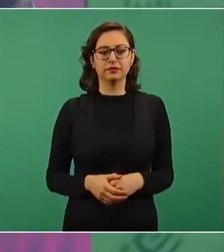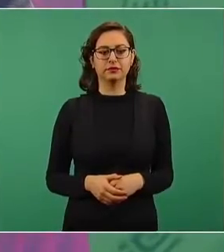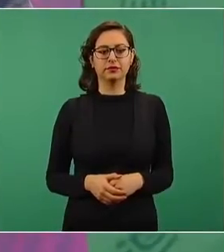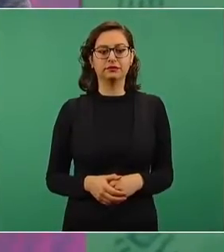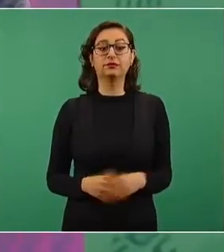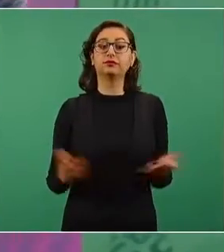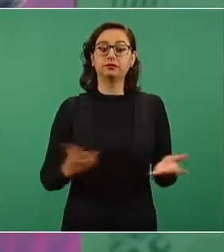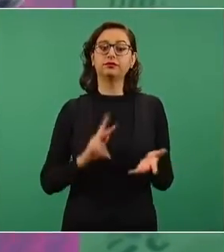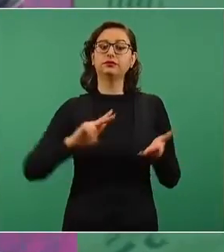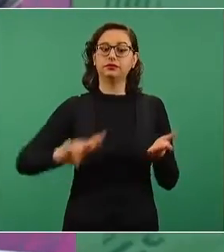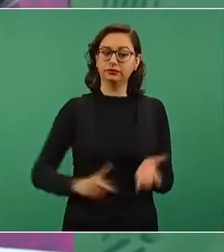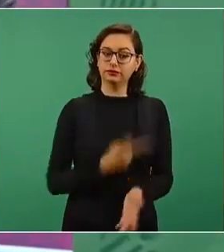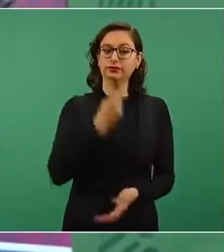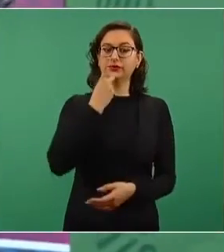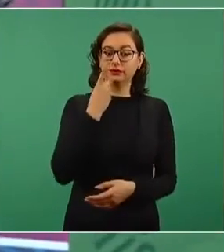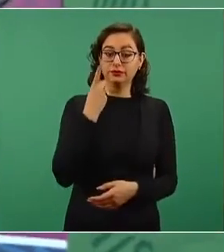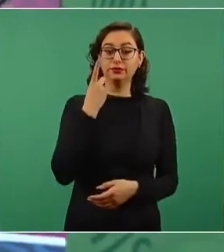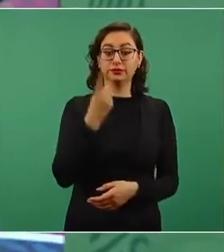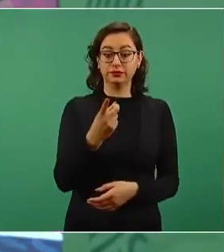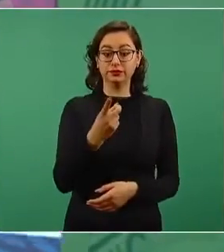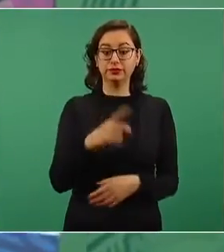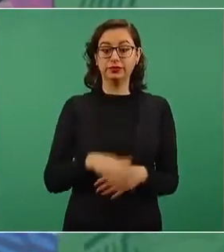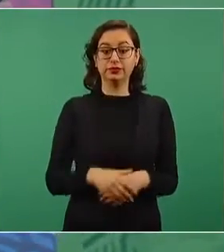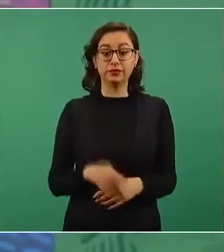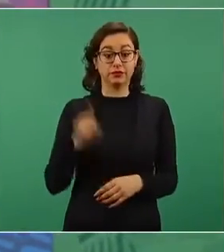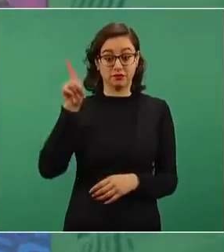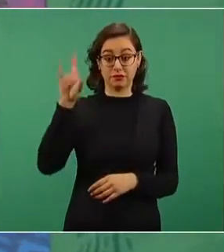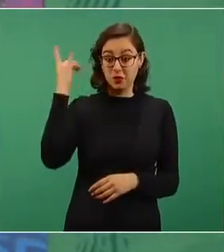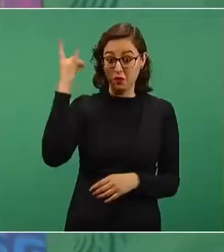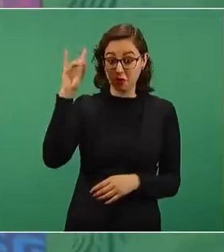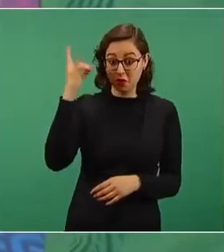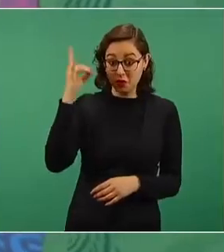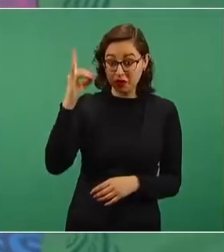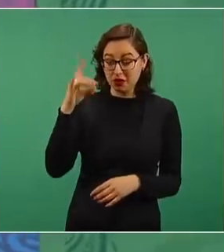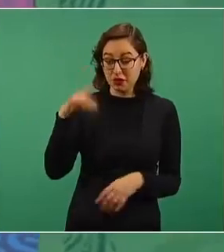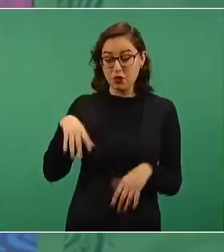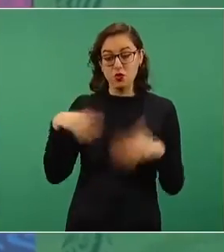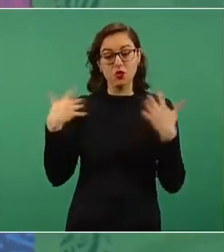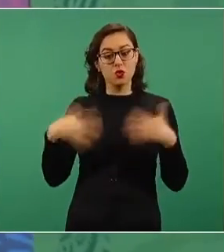Repito, es admirable lo que hicieron